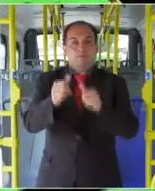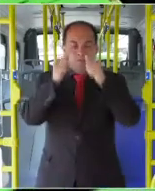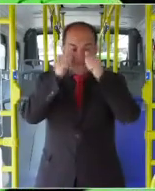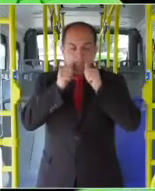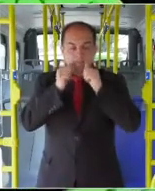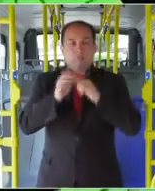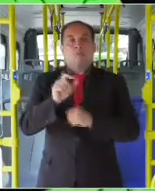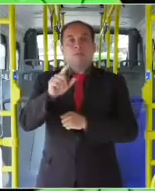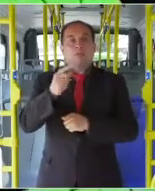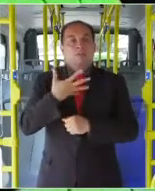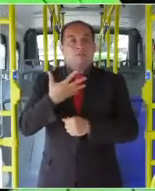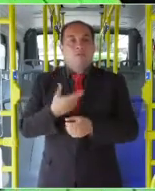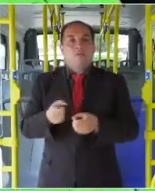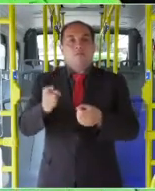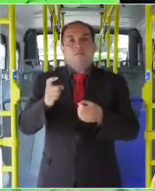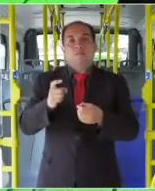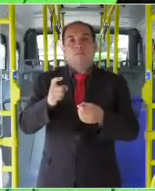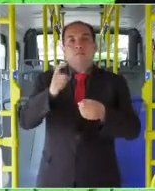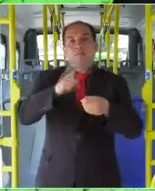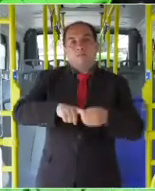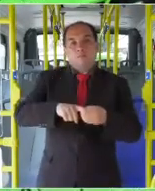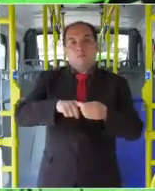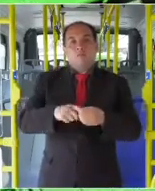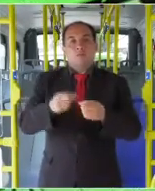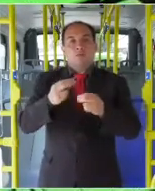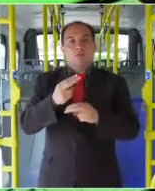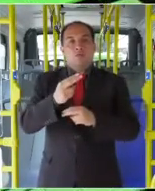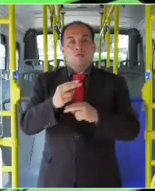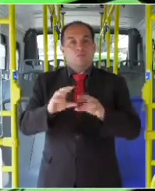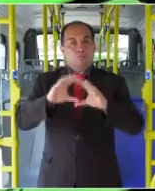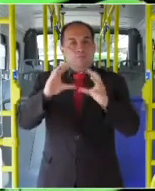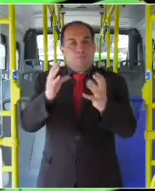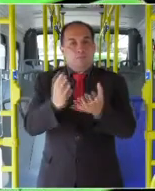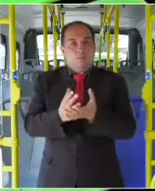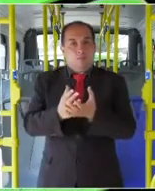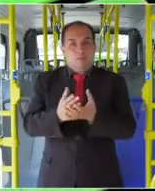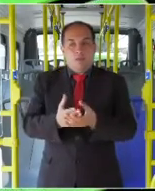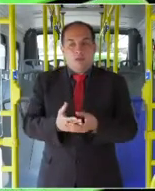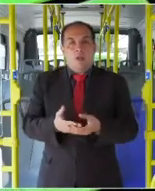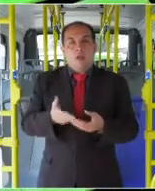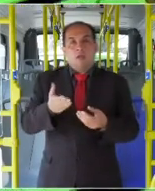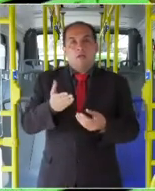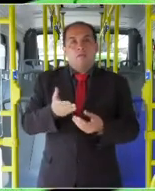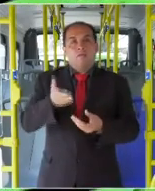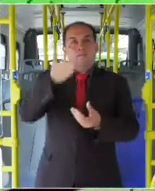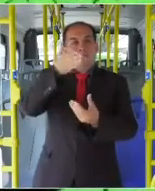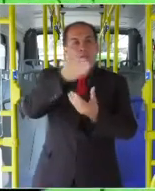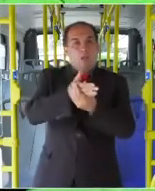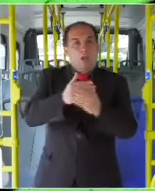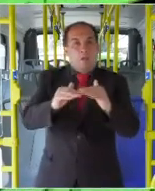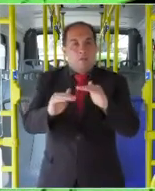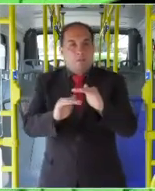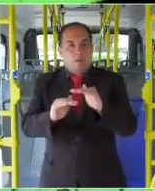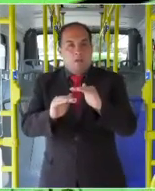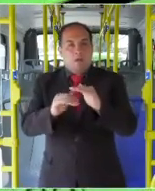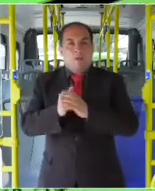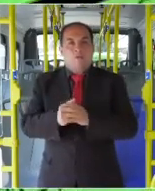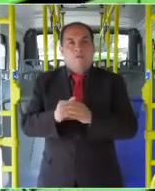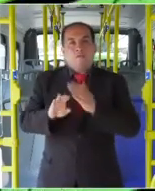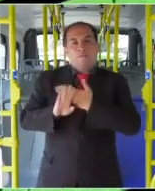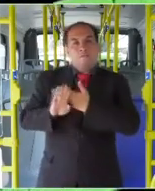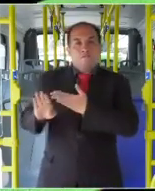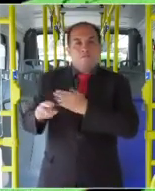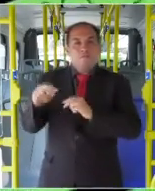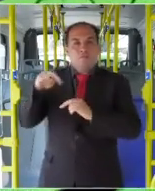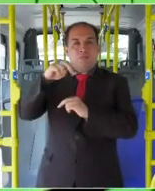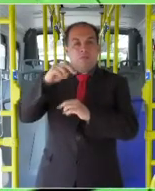también son de accesibilidad universal, es decir, de entrada baja, se evitan los escalones y tiene un